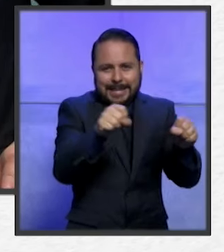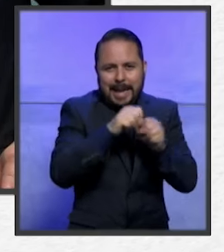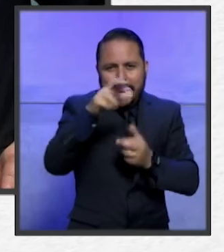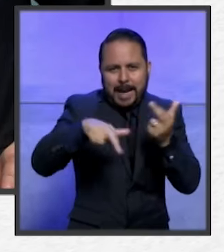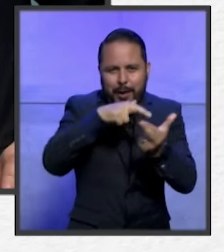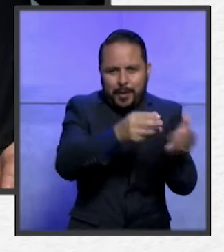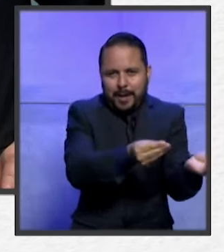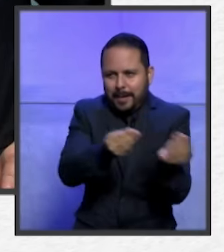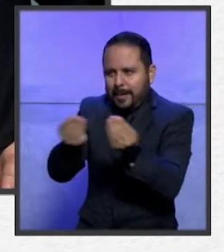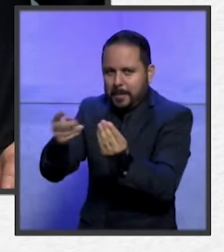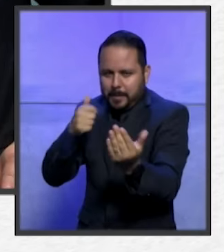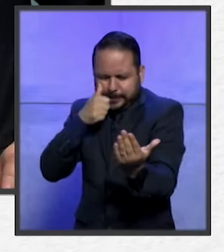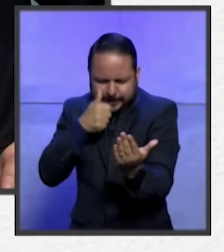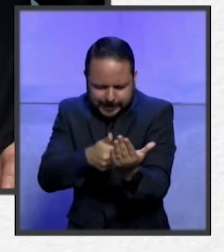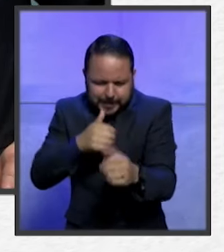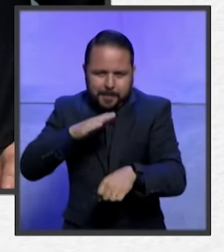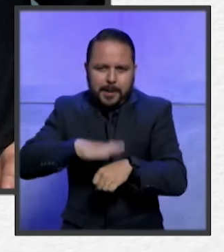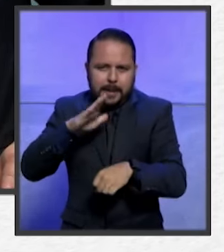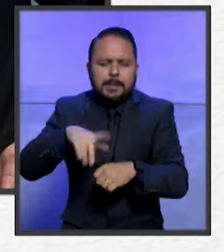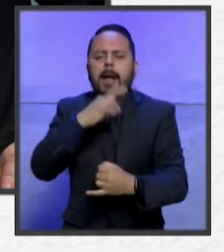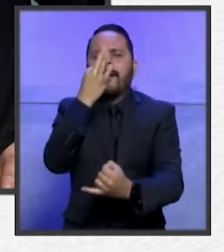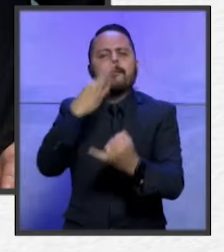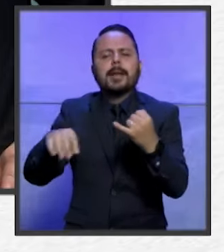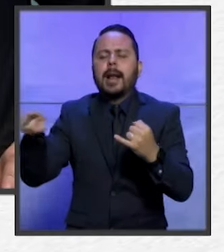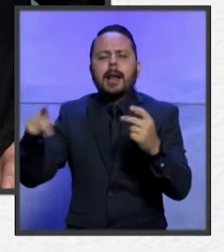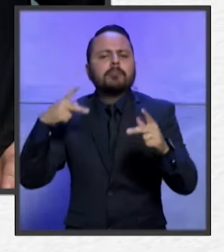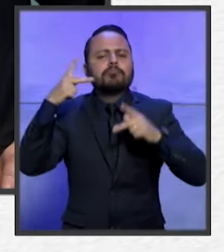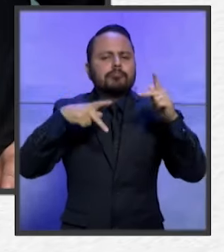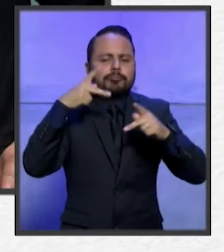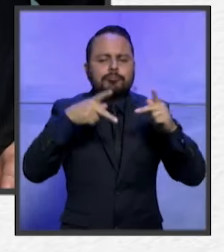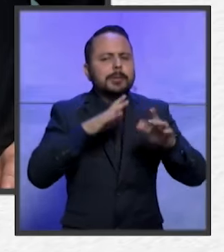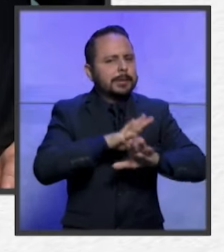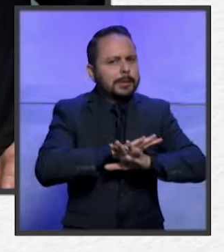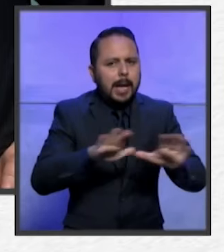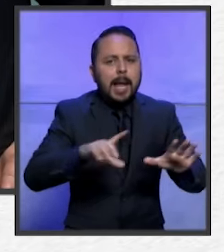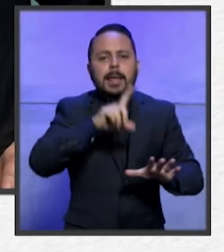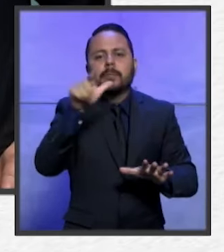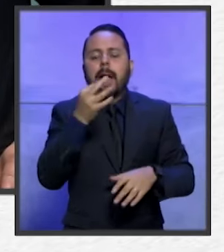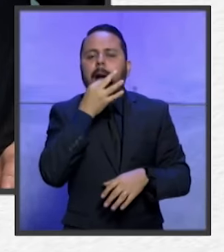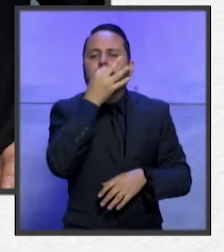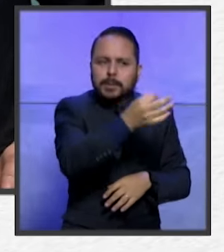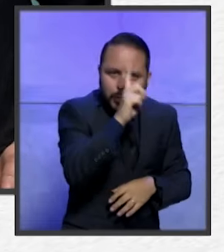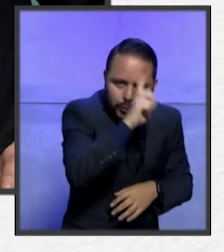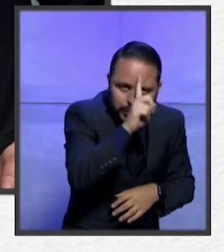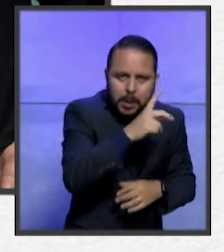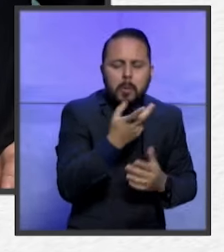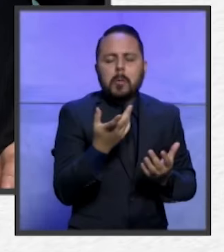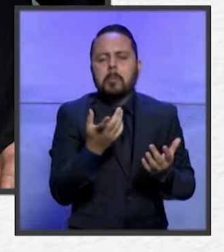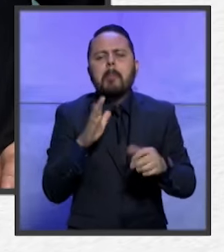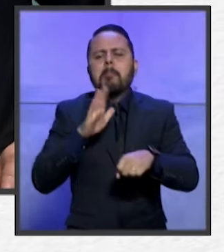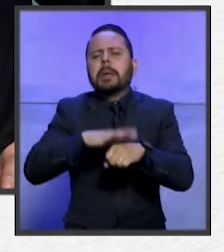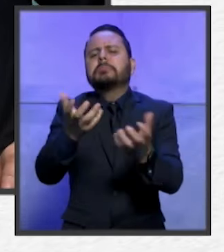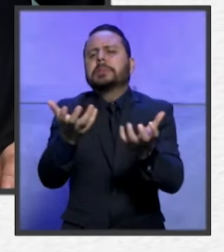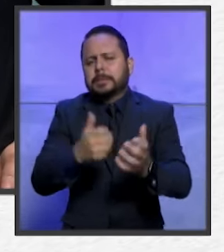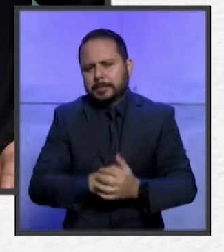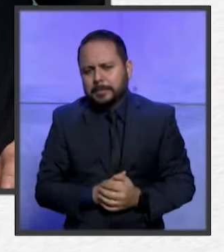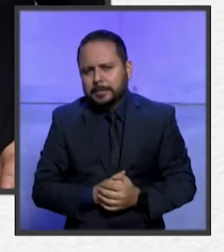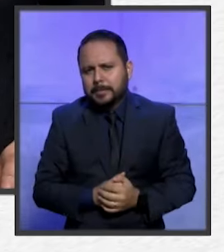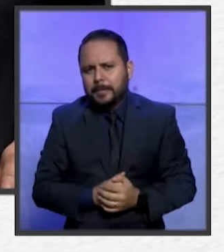las salas regionales y bueno al final qué hace la visitaduría qué emite recomendaciones Qué